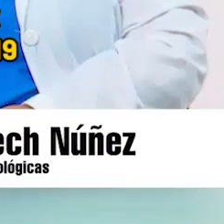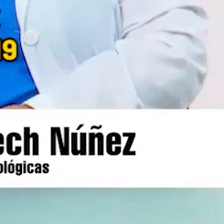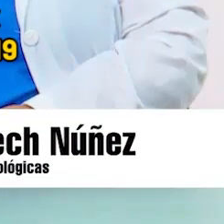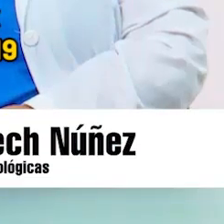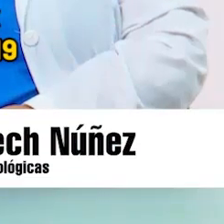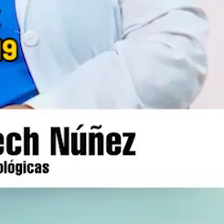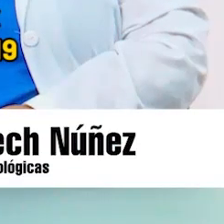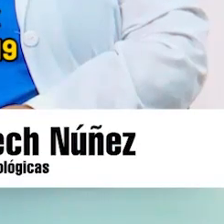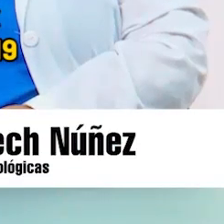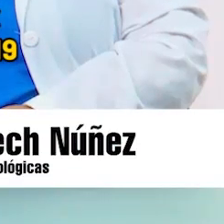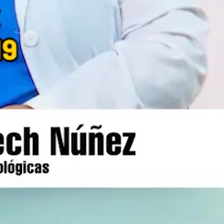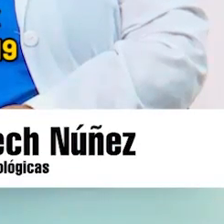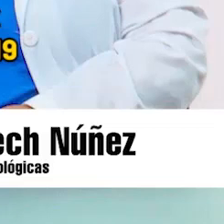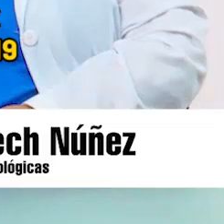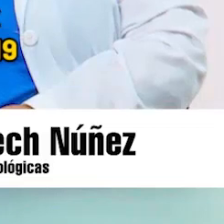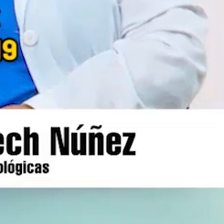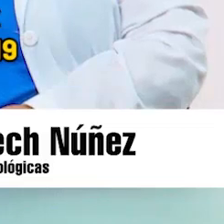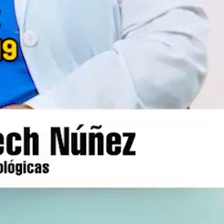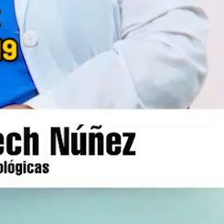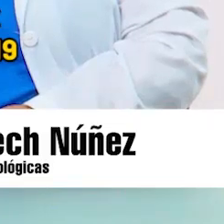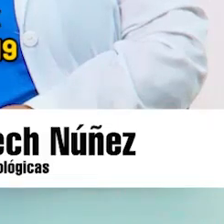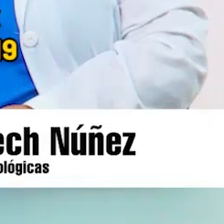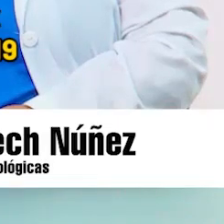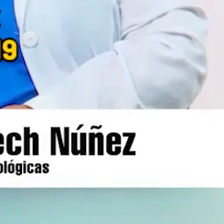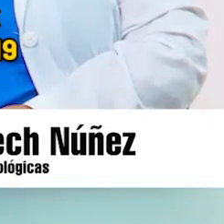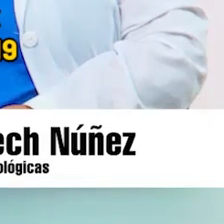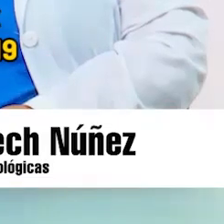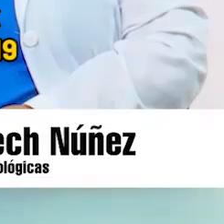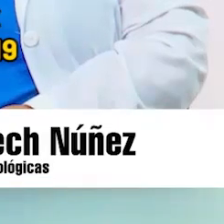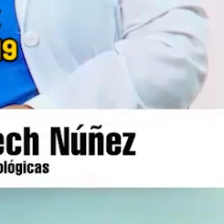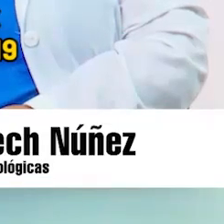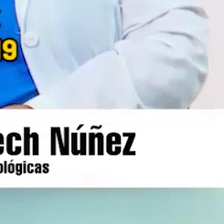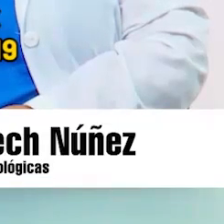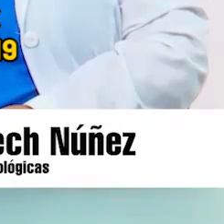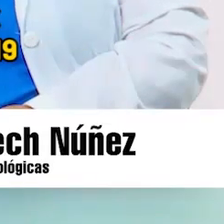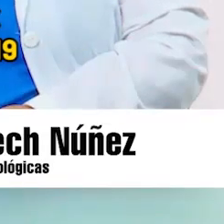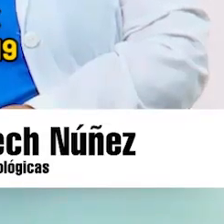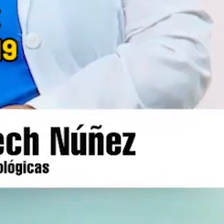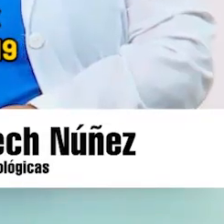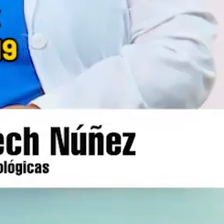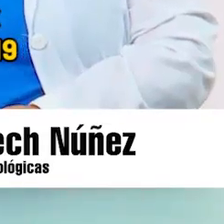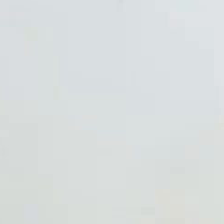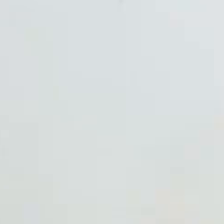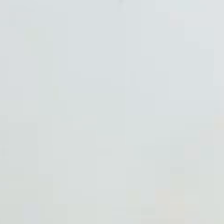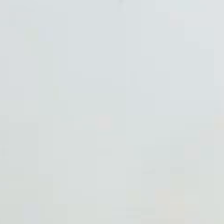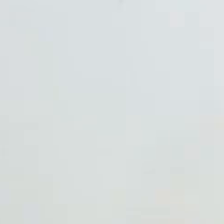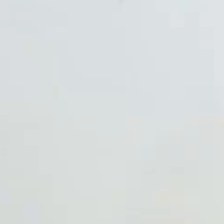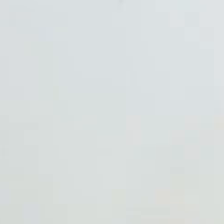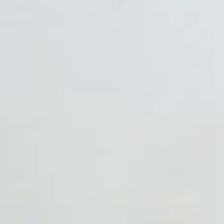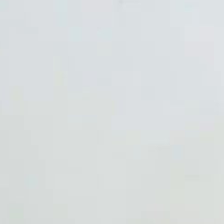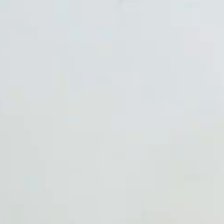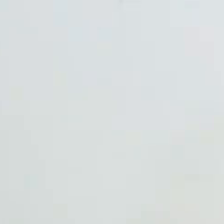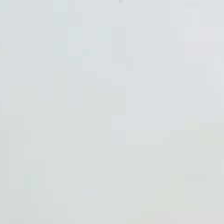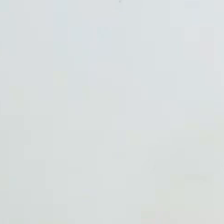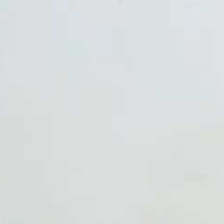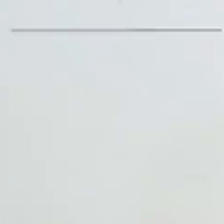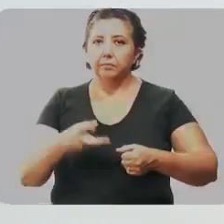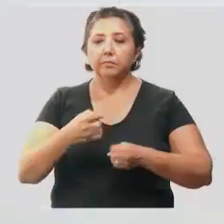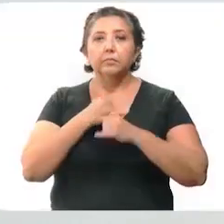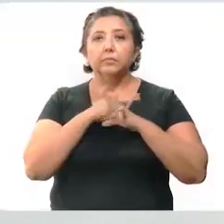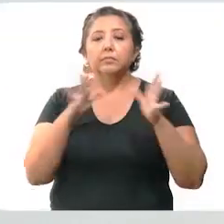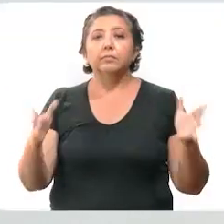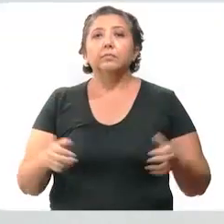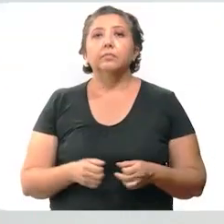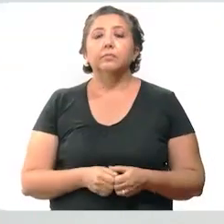Buenas tardes. En este momento haremos el reporte diario relacionado con el COVID-19. Doctora Anaí, por favor. Gracias, doctor. Buenas tardes. Este